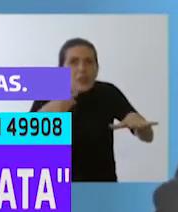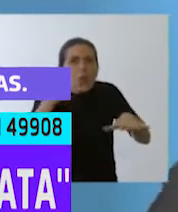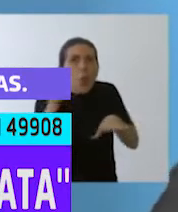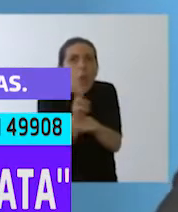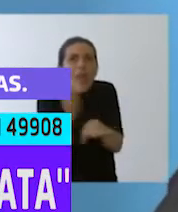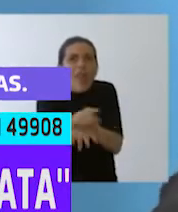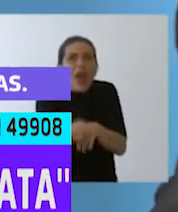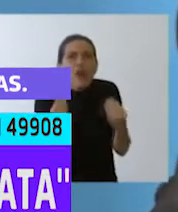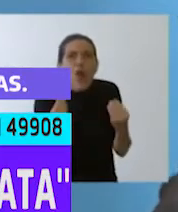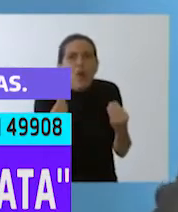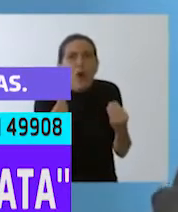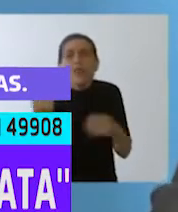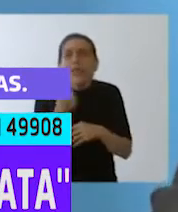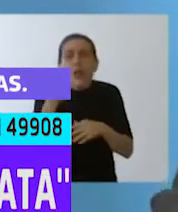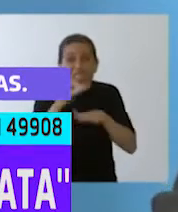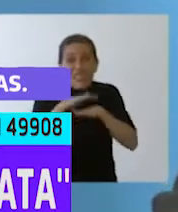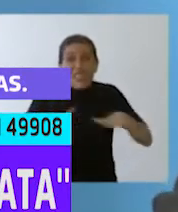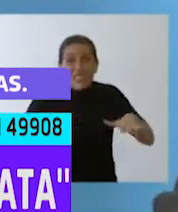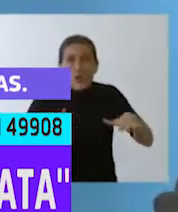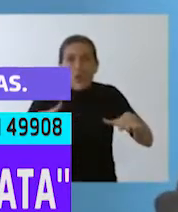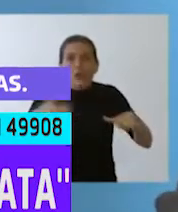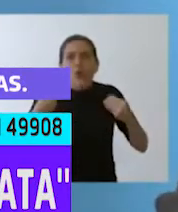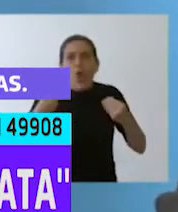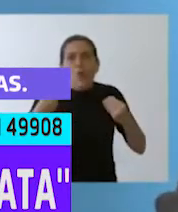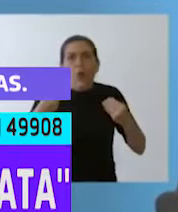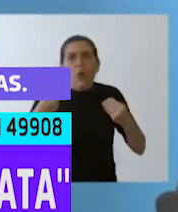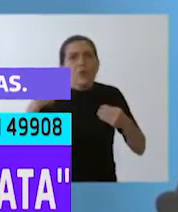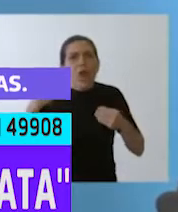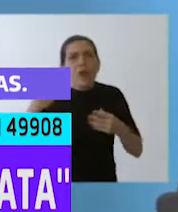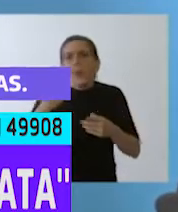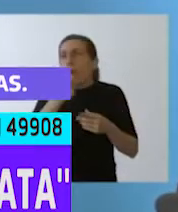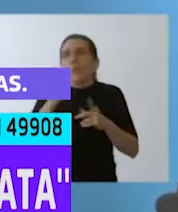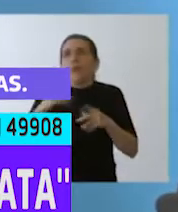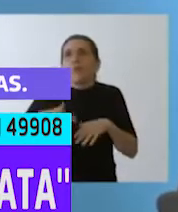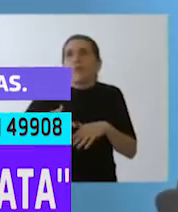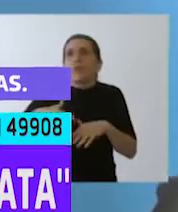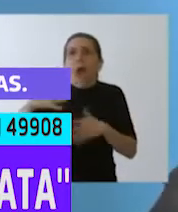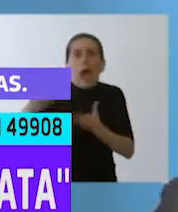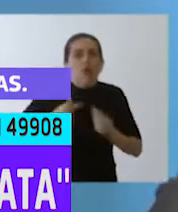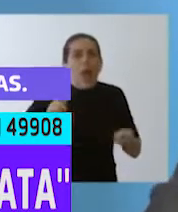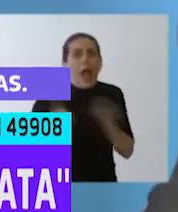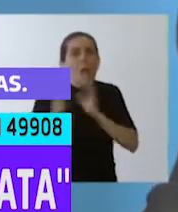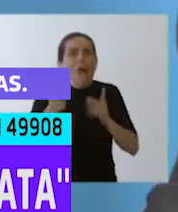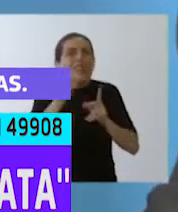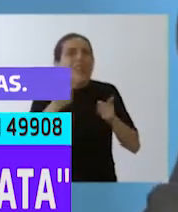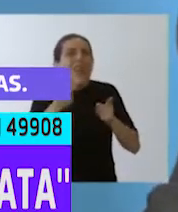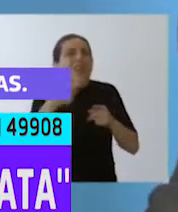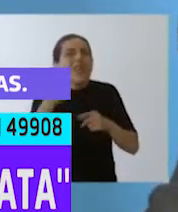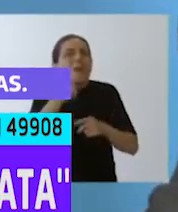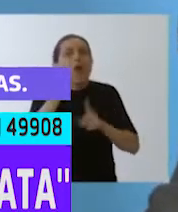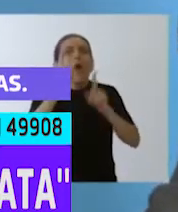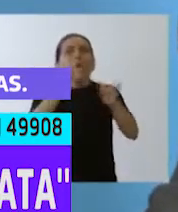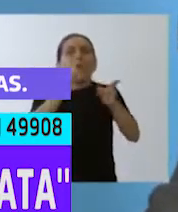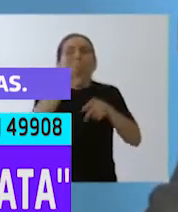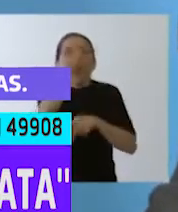hacer algunas situaciones intermedias que el ministro de Educación está estudiando. Uh-huh. Yo creo que ahora hay mucha gente que está abocado a